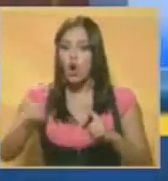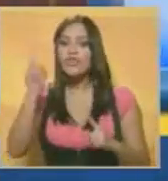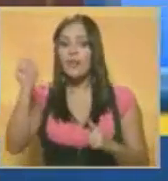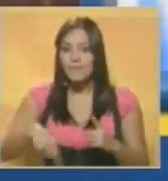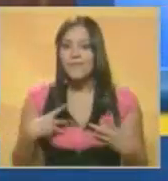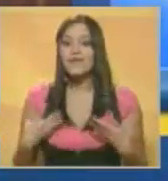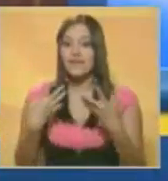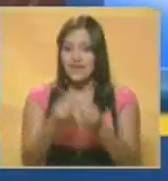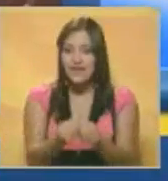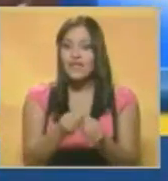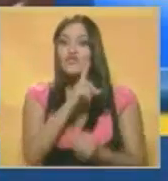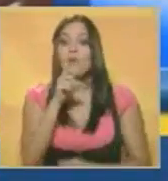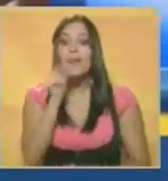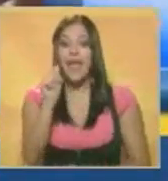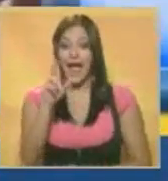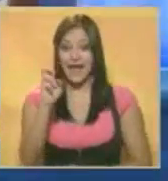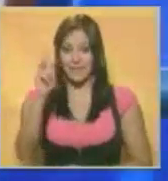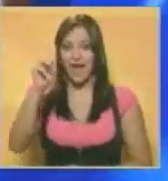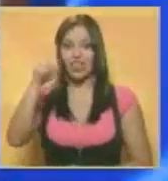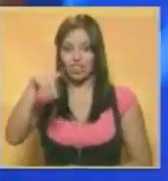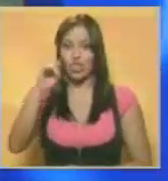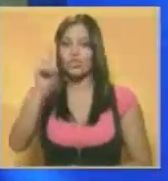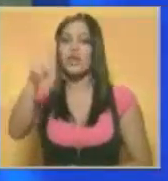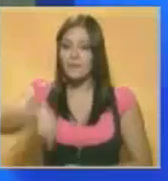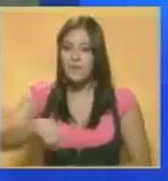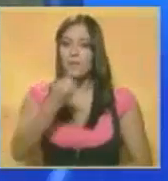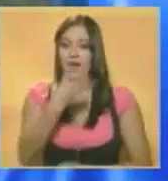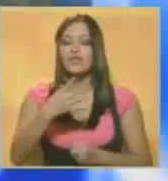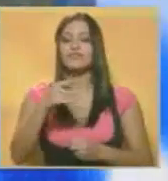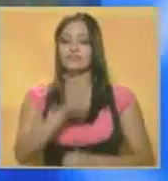paisano, Armando Bajares, también logró alzar